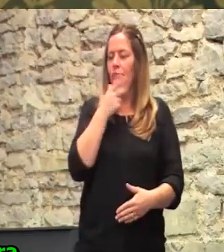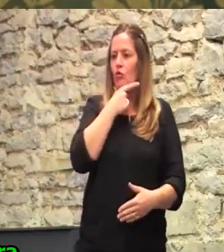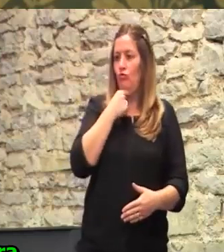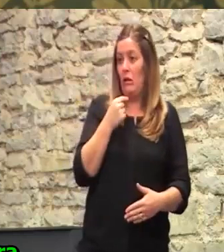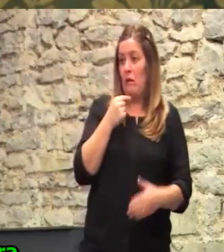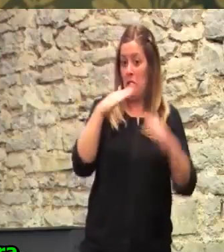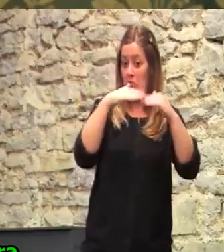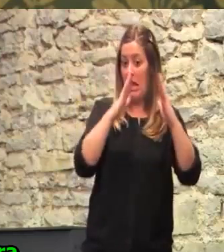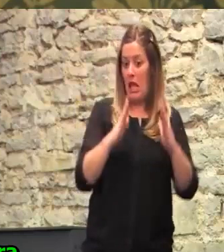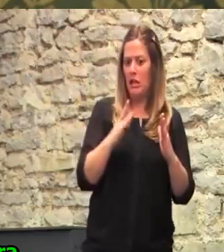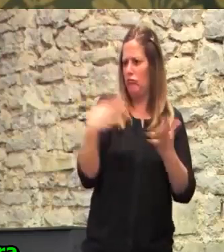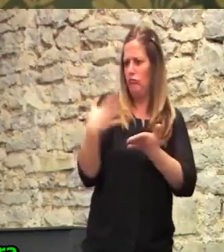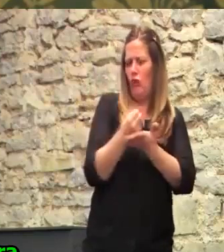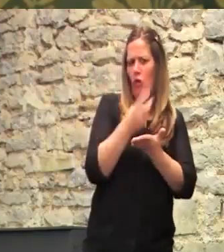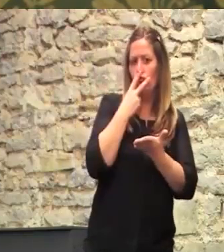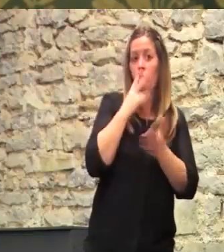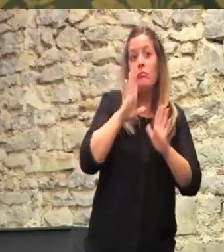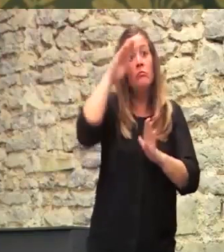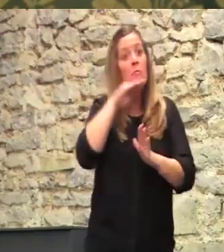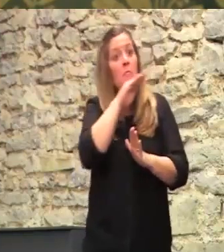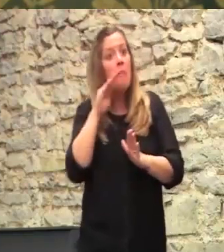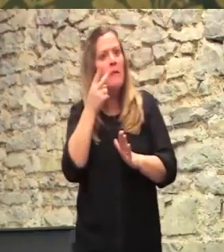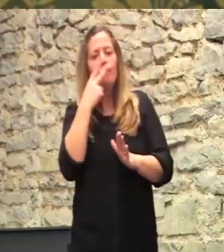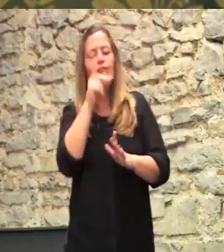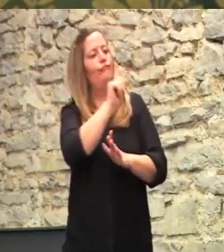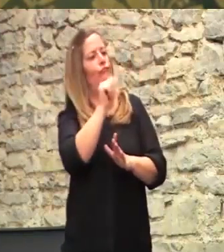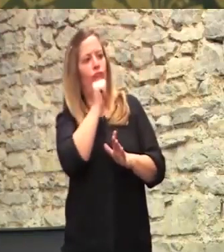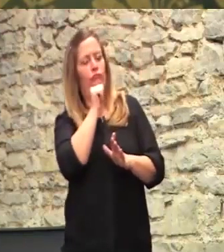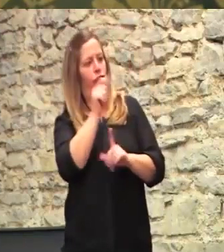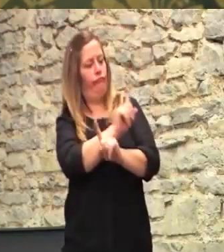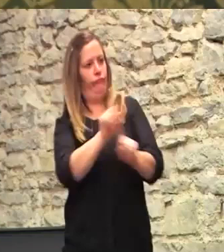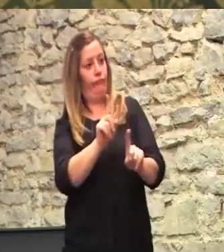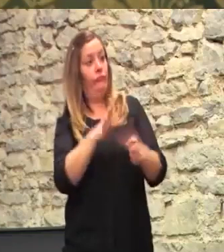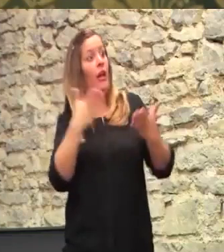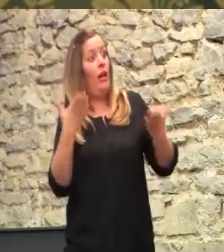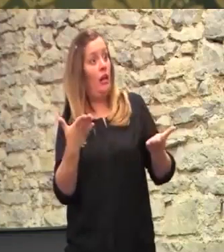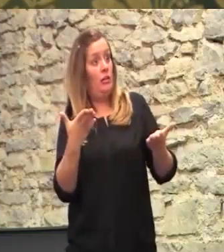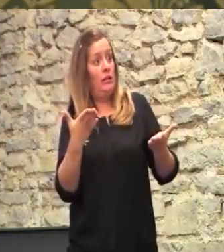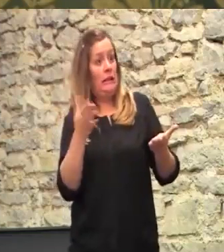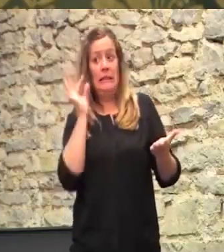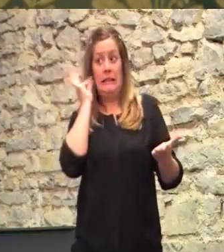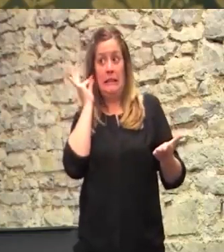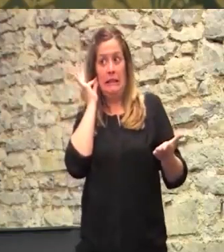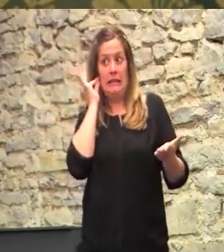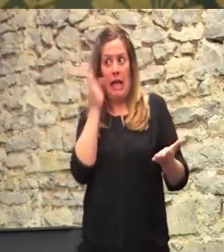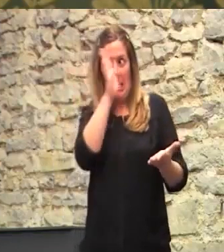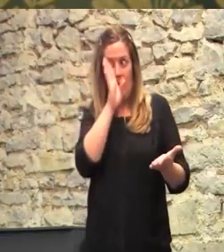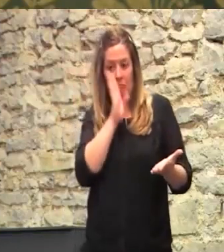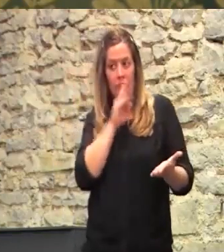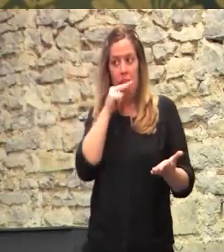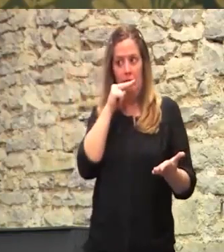todos fumaban pero los padres no querían que ella fumar entonces ella fumaba escondida en el baño